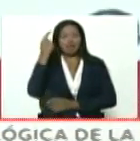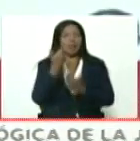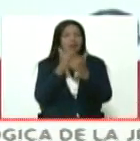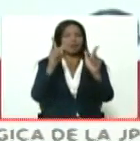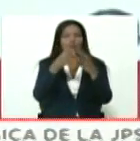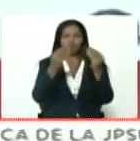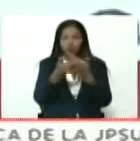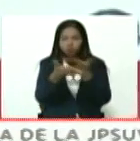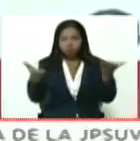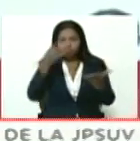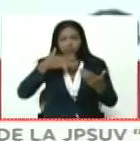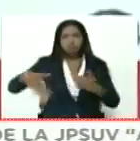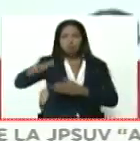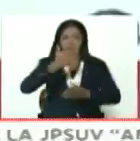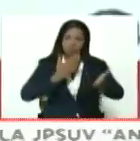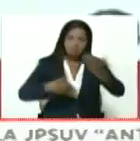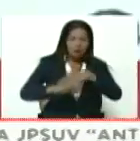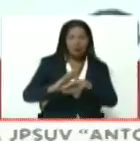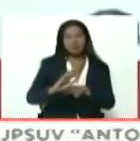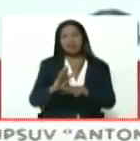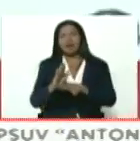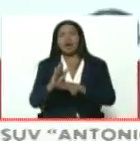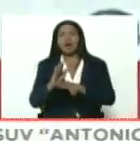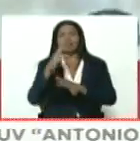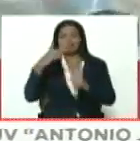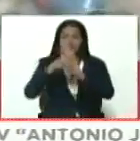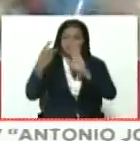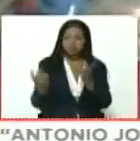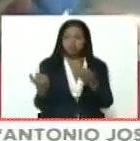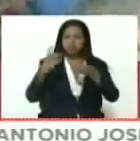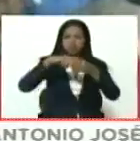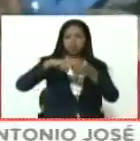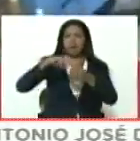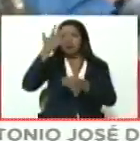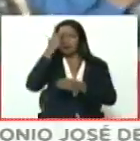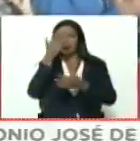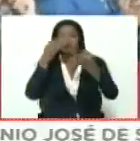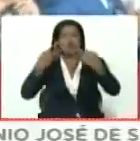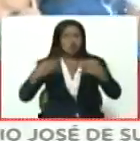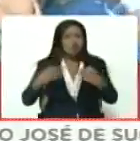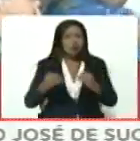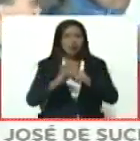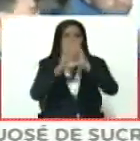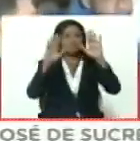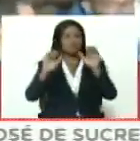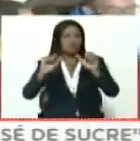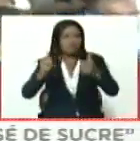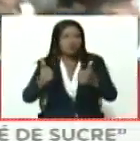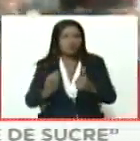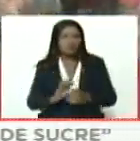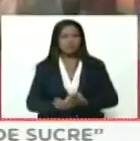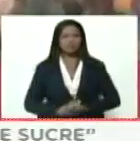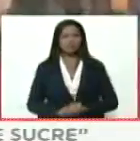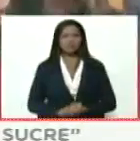que todo el pueblo de Venezuela tenga derecho a incorporarse al carnaval tempranero.